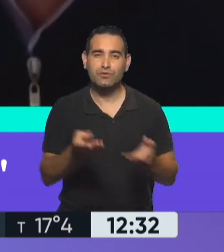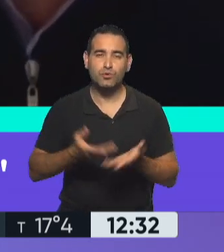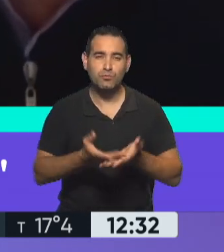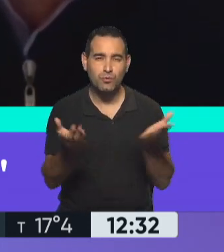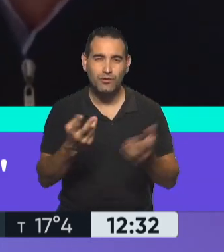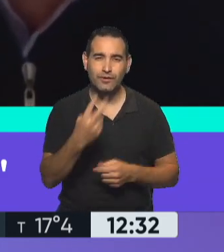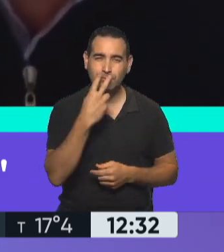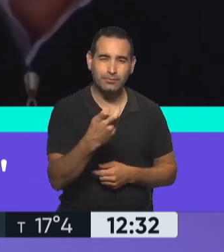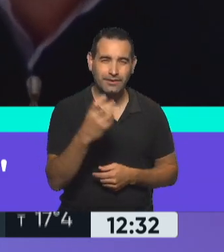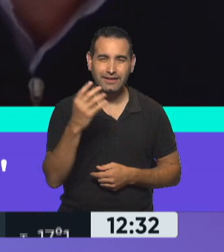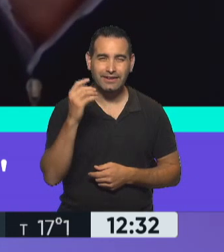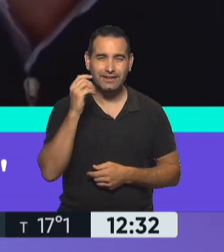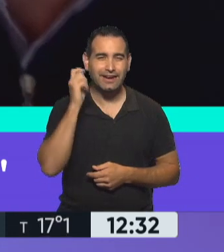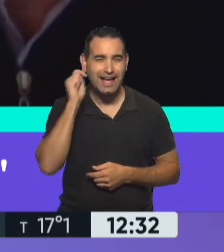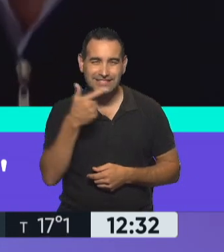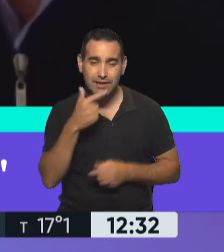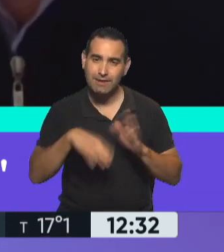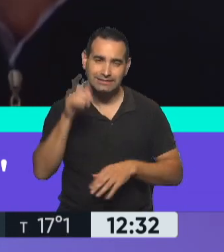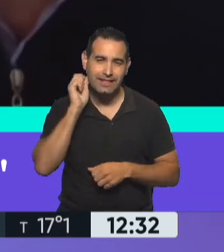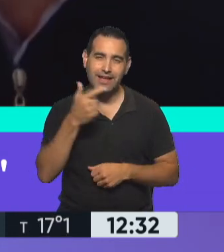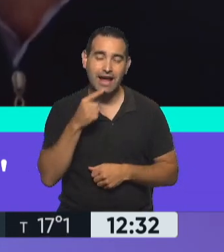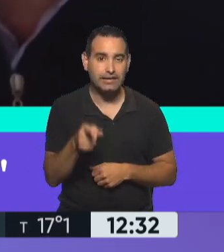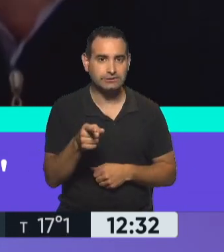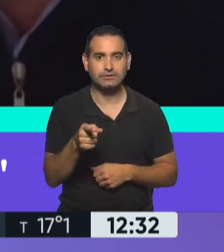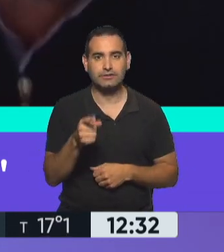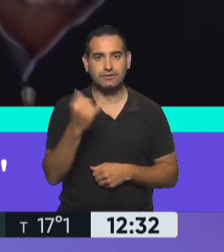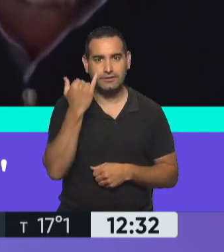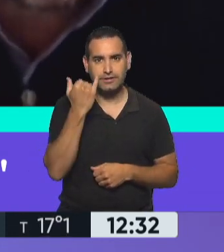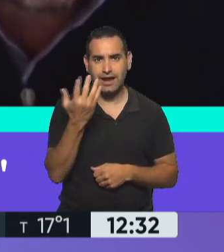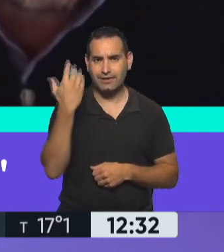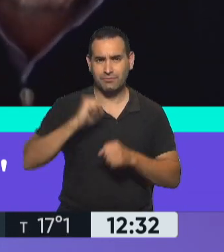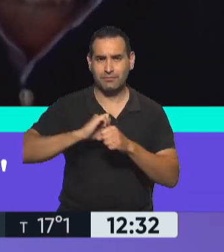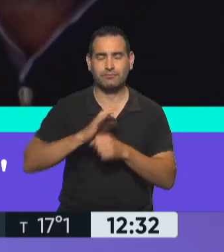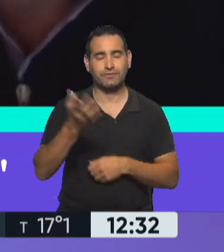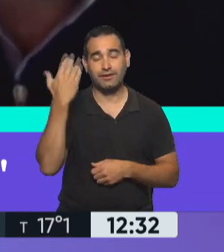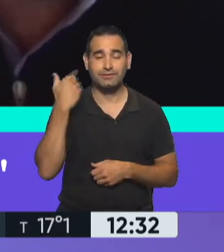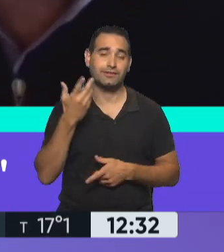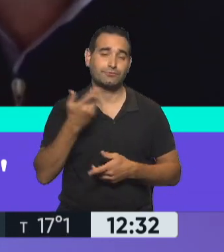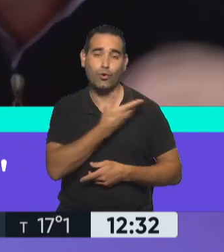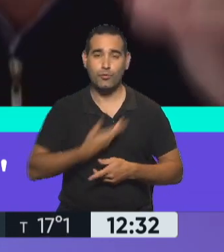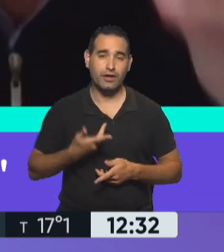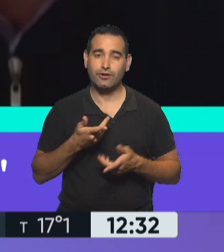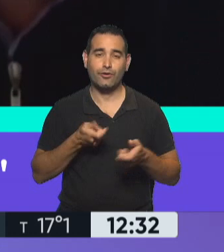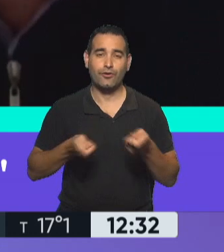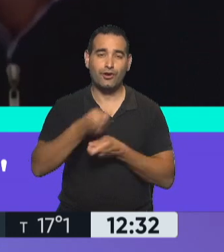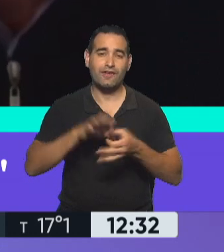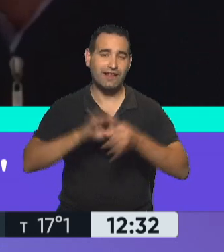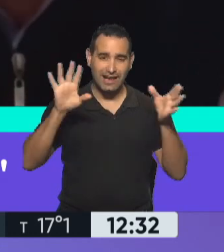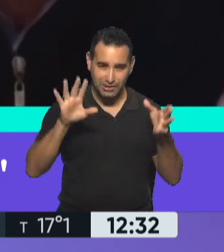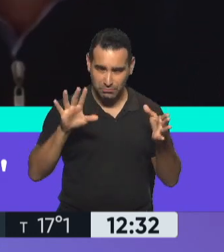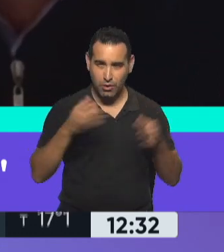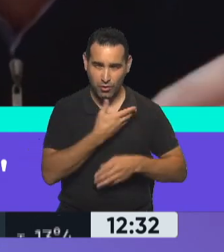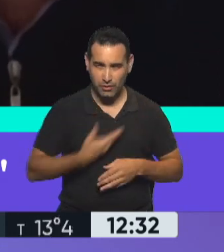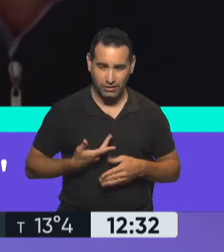de electricidad y gas, y particularmente de gas, que venimos de la pandemia neoliberal. Es el virus del neoliberalismo